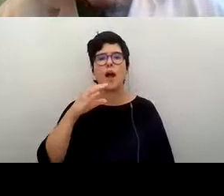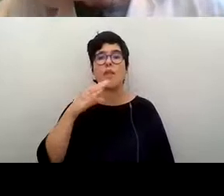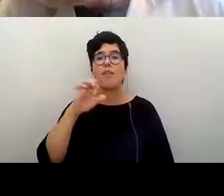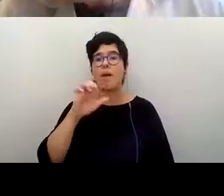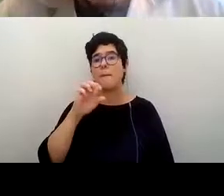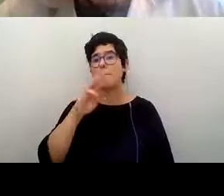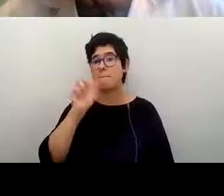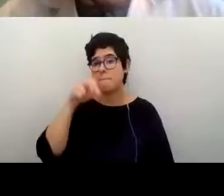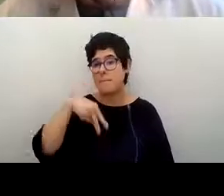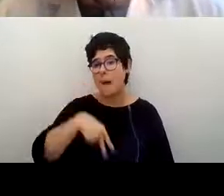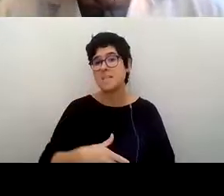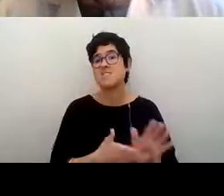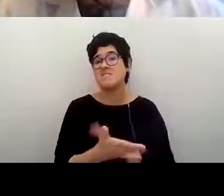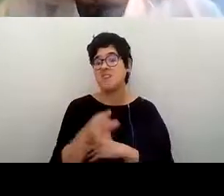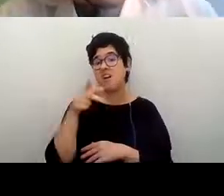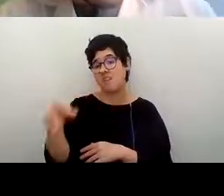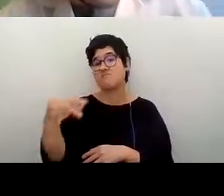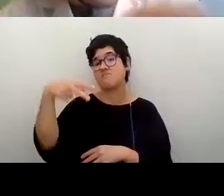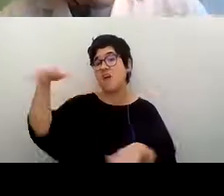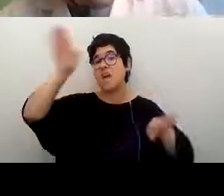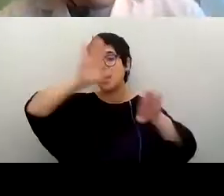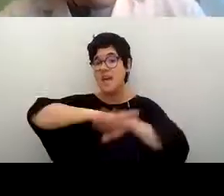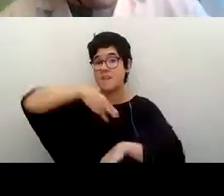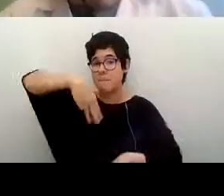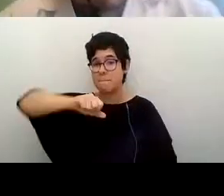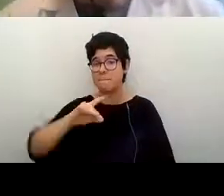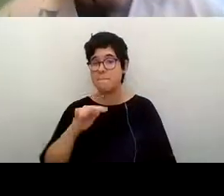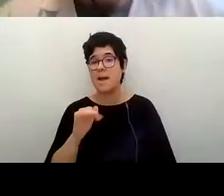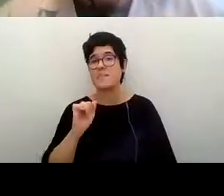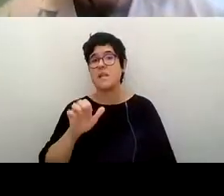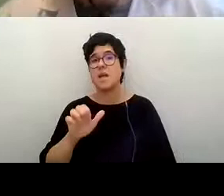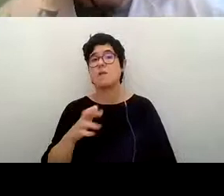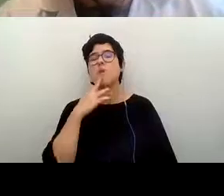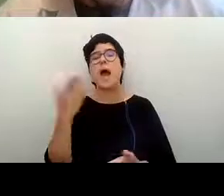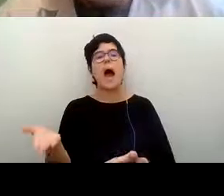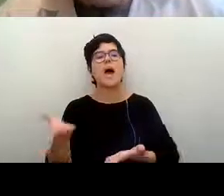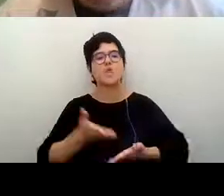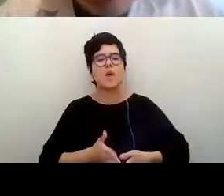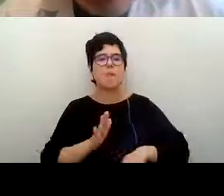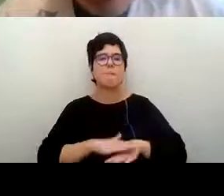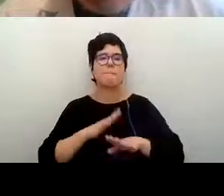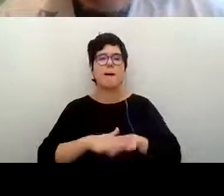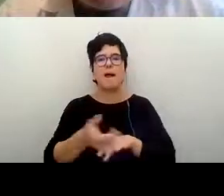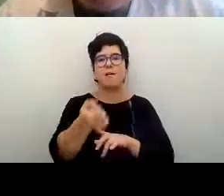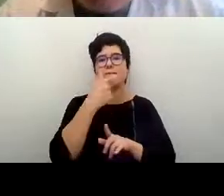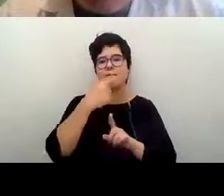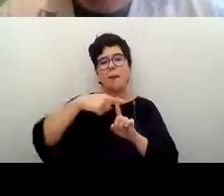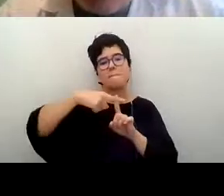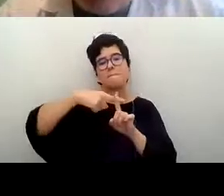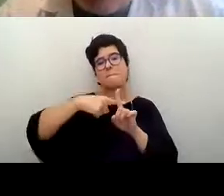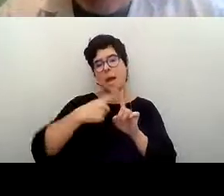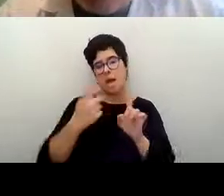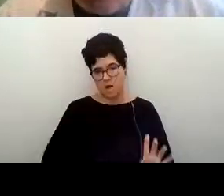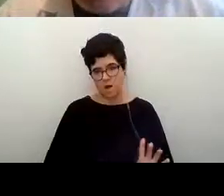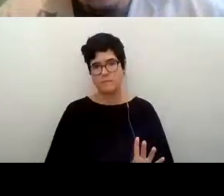ser, como mínimo, nos podría servir para intentar bajar la dosis de orfidal. He de deciros de antemano que es